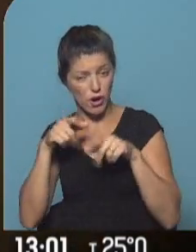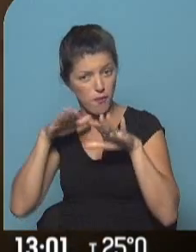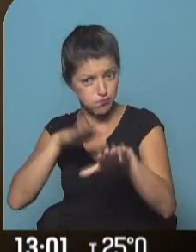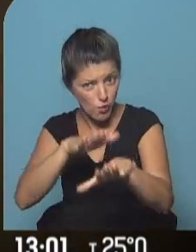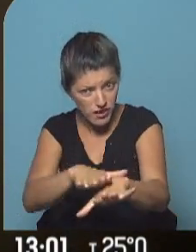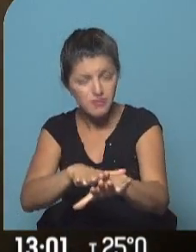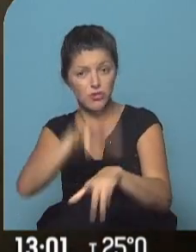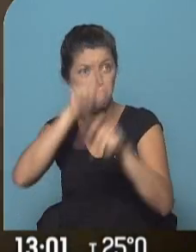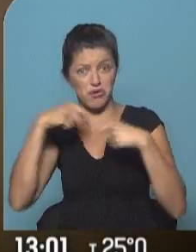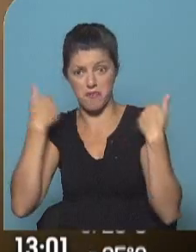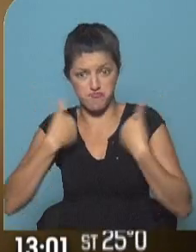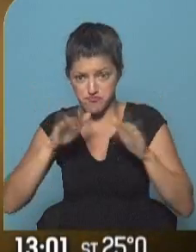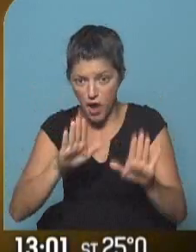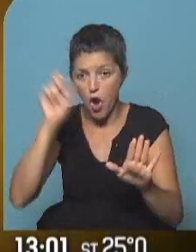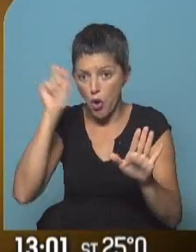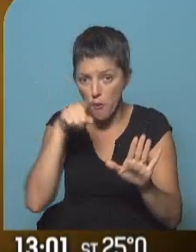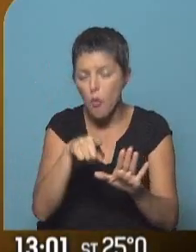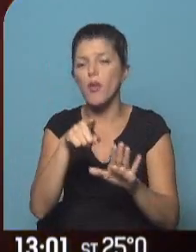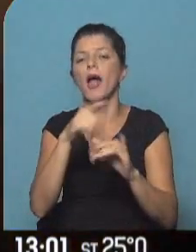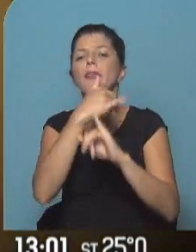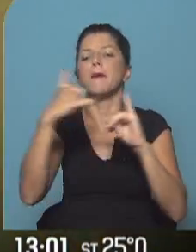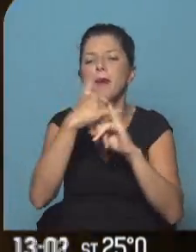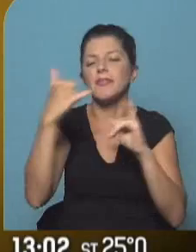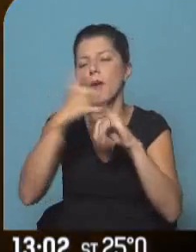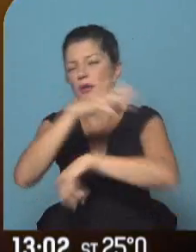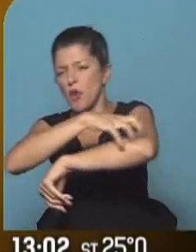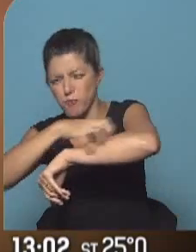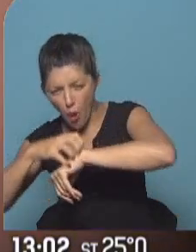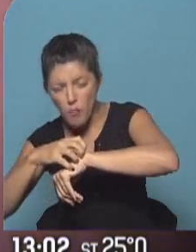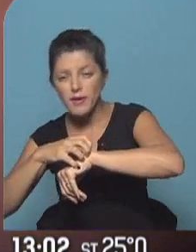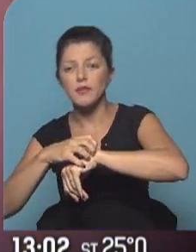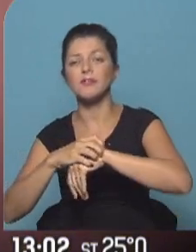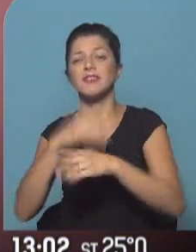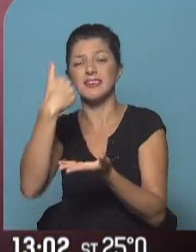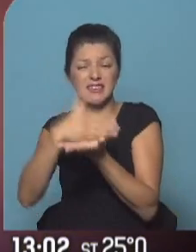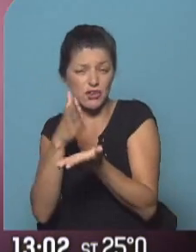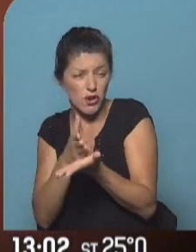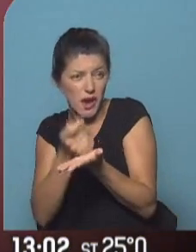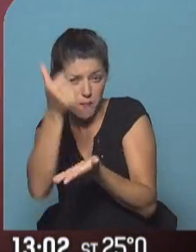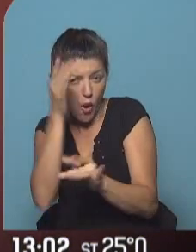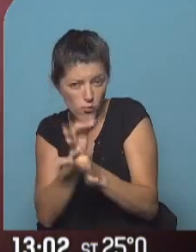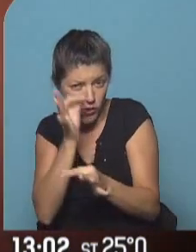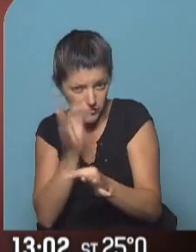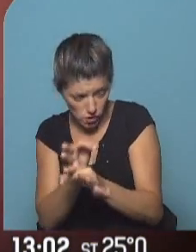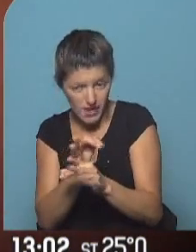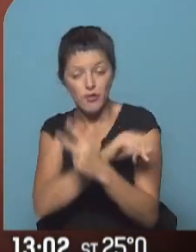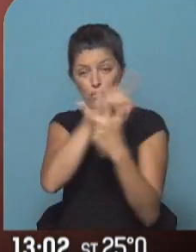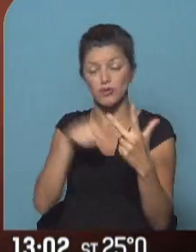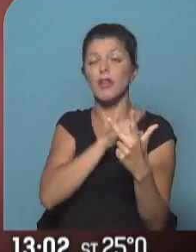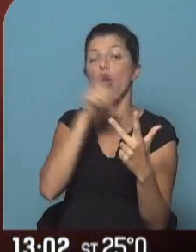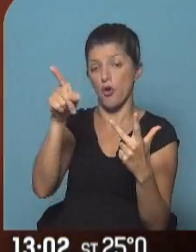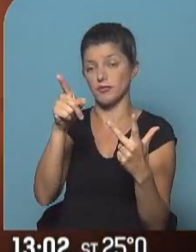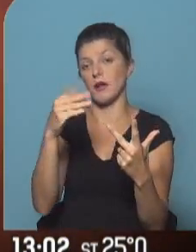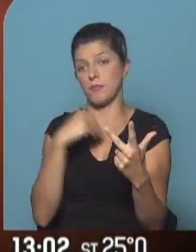en buena medida a personas de clase media y media baja y a sectores educados menos proclives a apoyar al régimen teocrático.